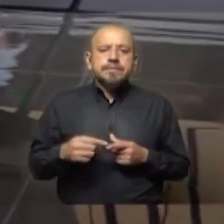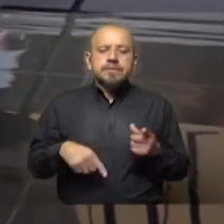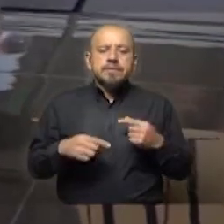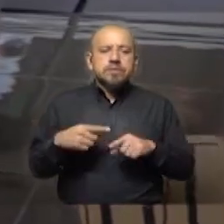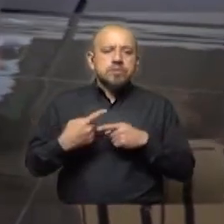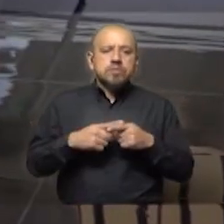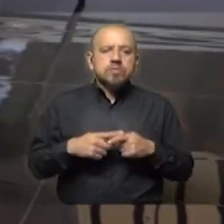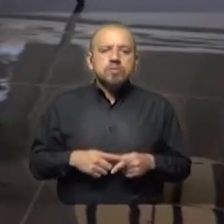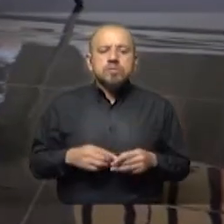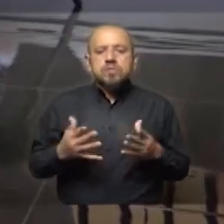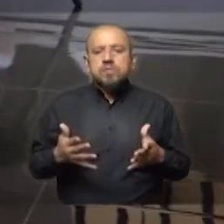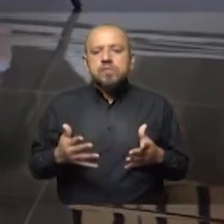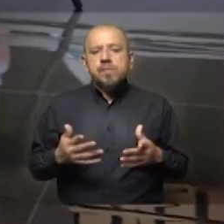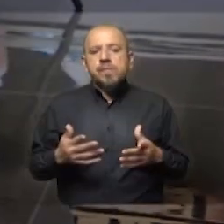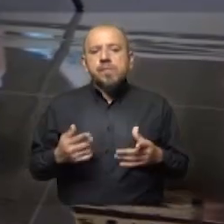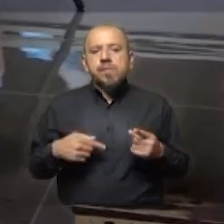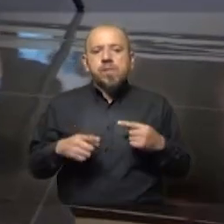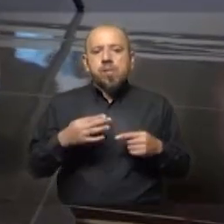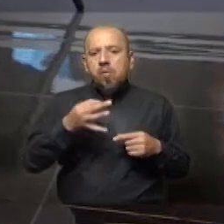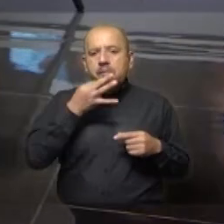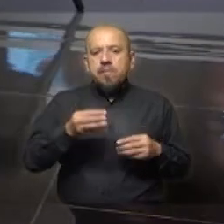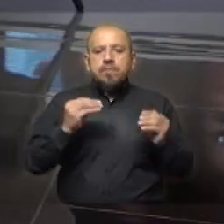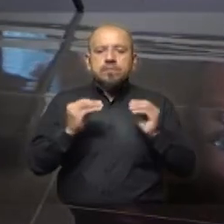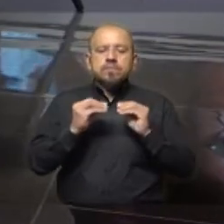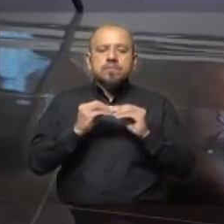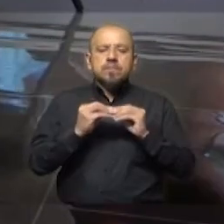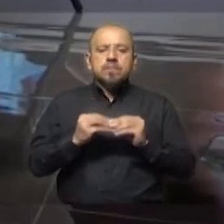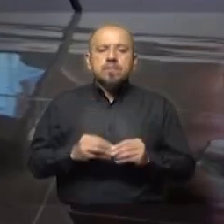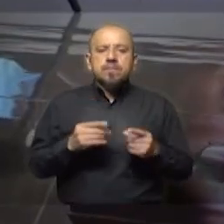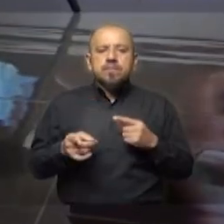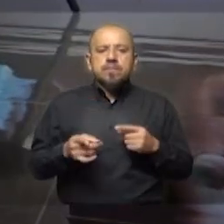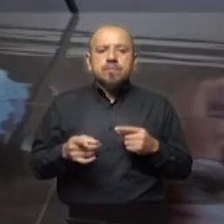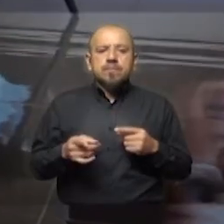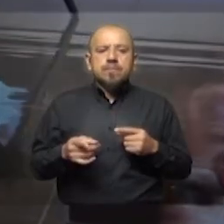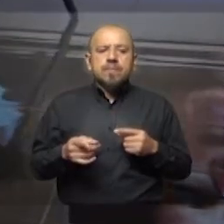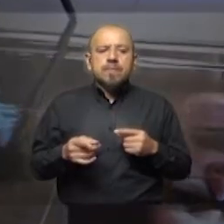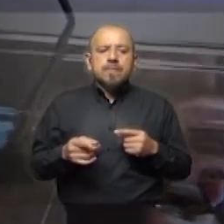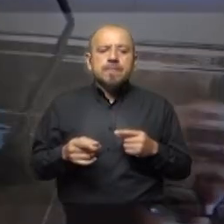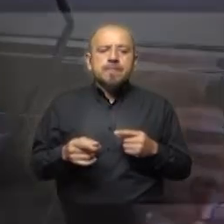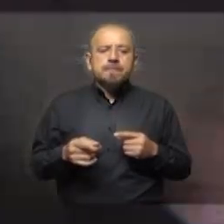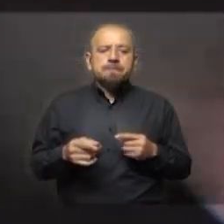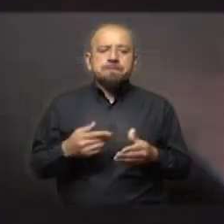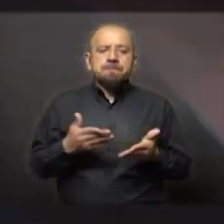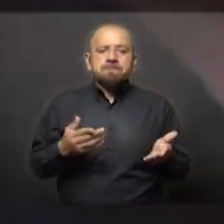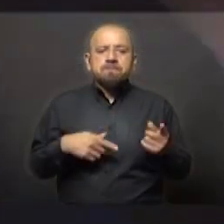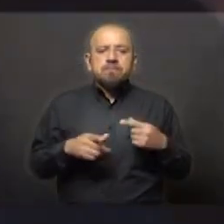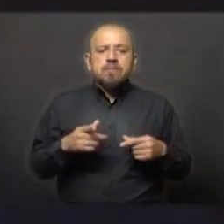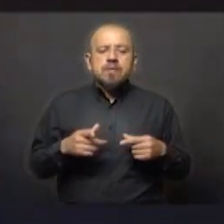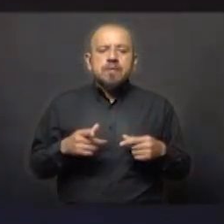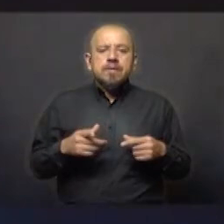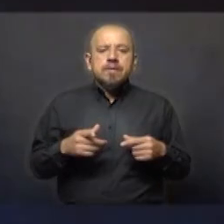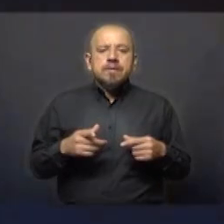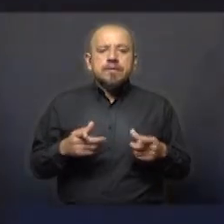justamente que bueno alguna de las cosas que comentaban las compañeras antes no esta cuestión que tiene que ver con el cuidado lo asociamos